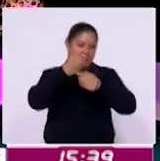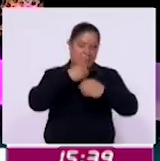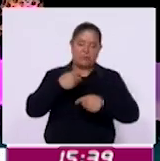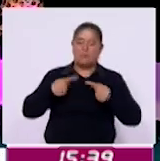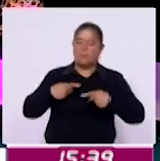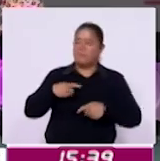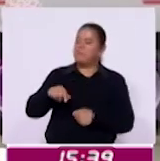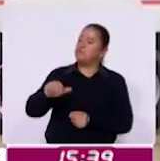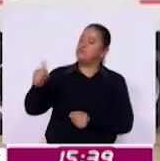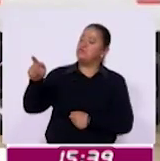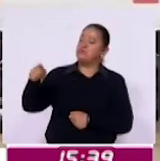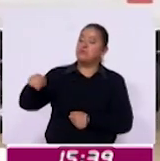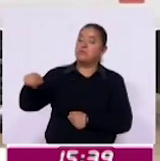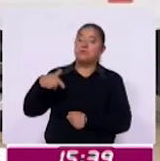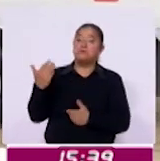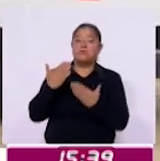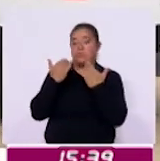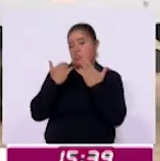tiene.